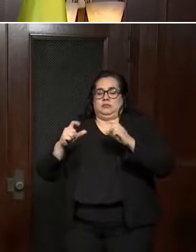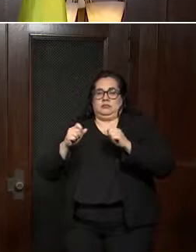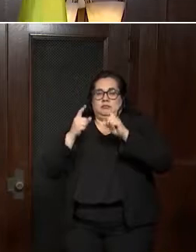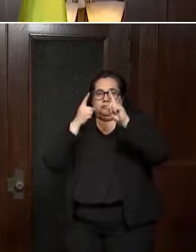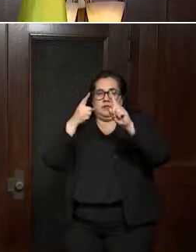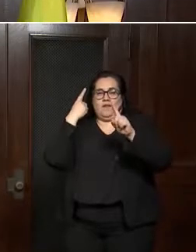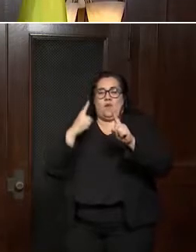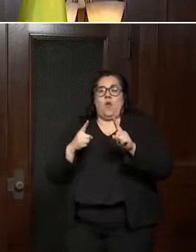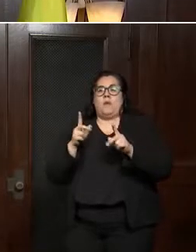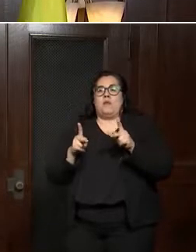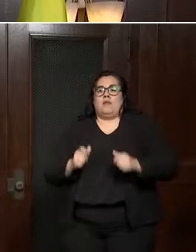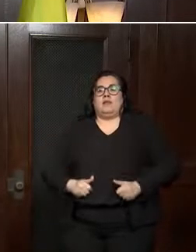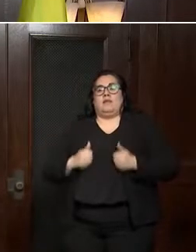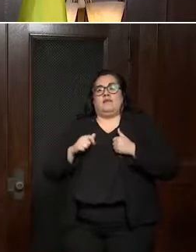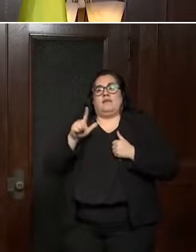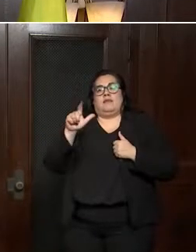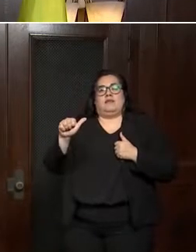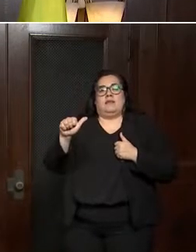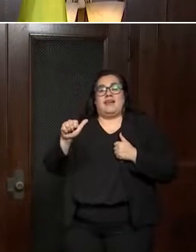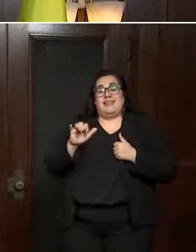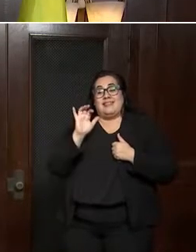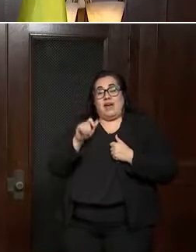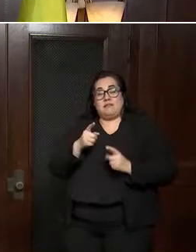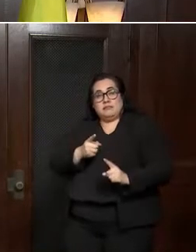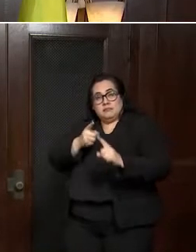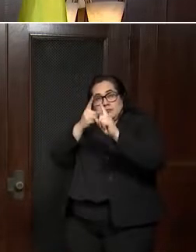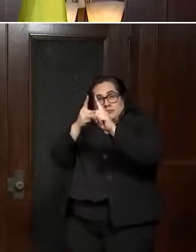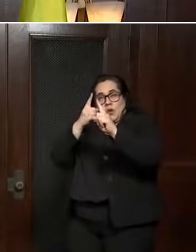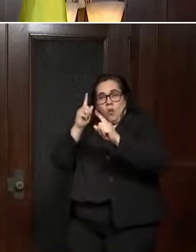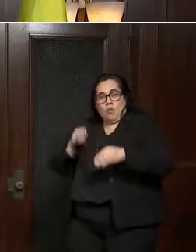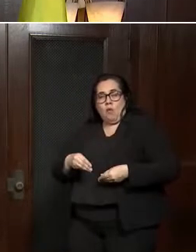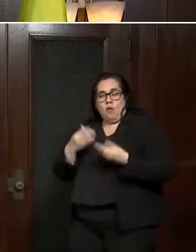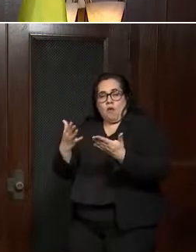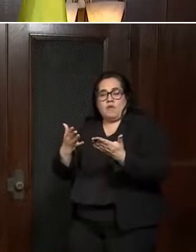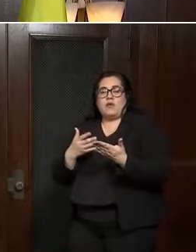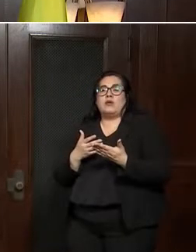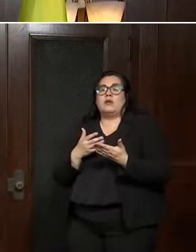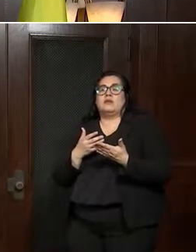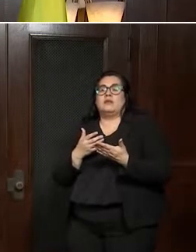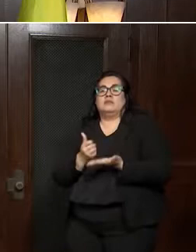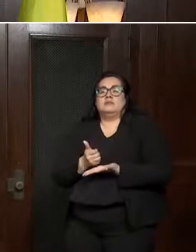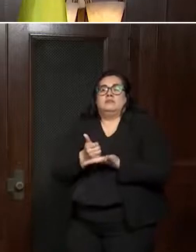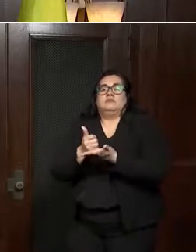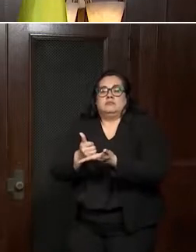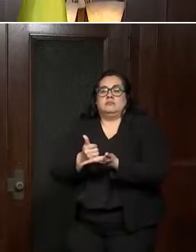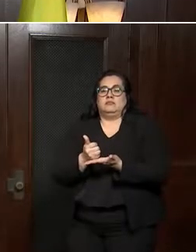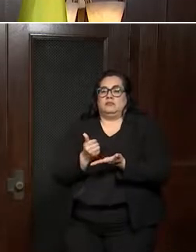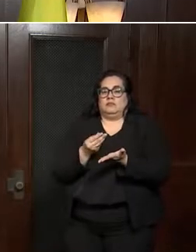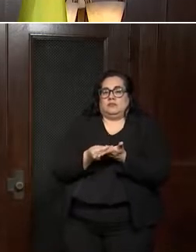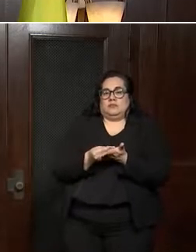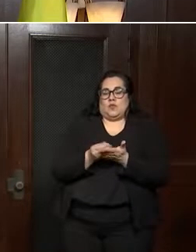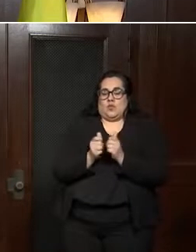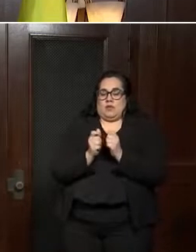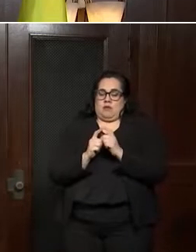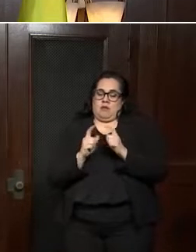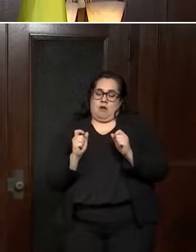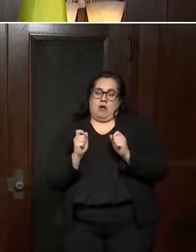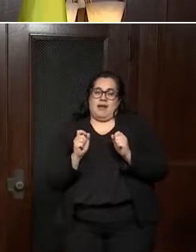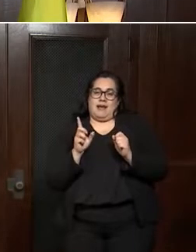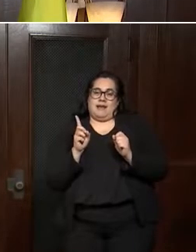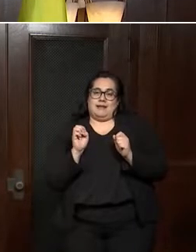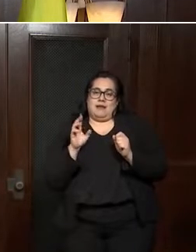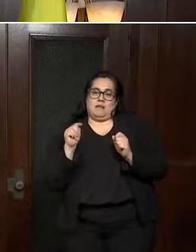para Angelinos. Esta iniciativa ofrecerá asistencia financiera con tarjetas de